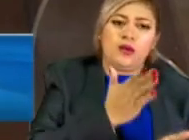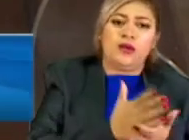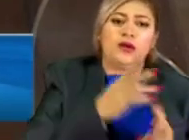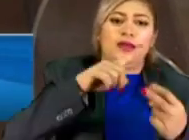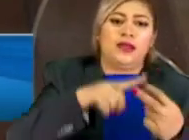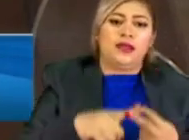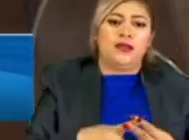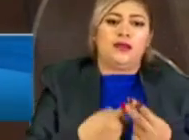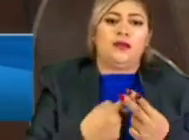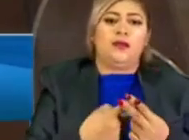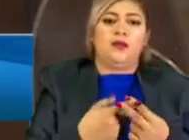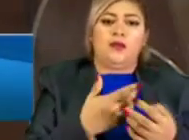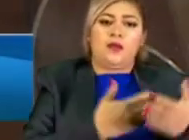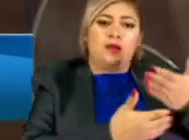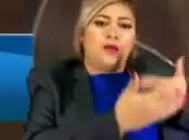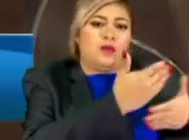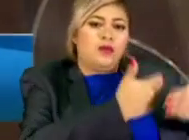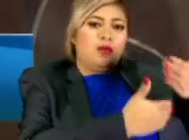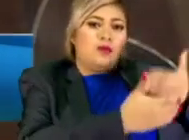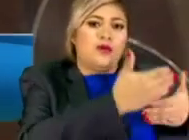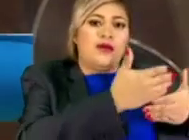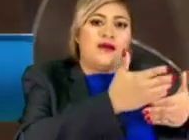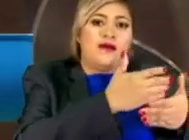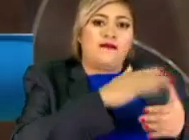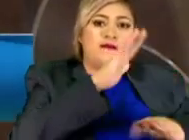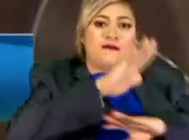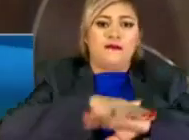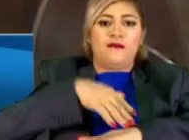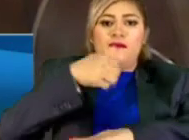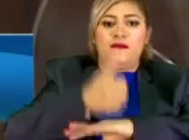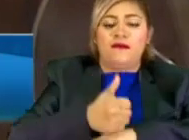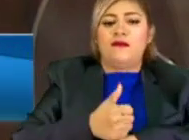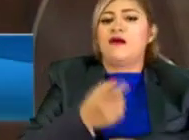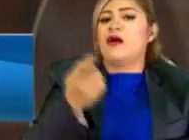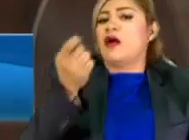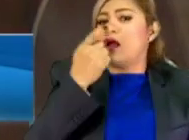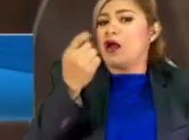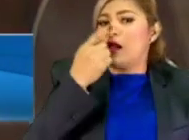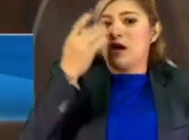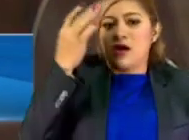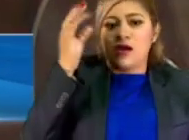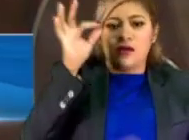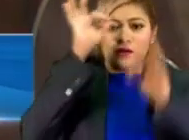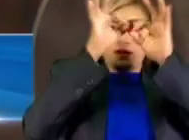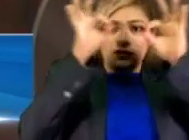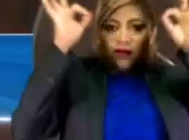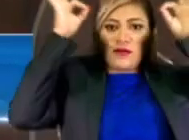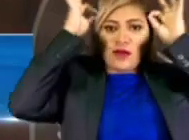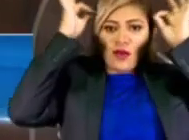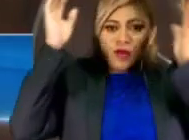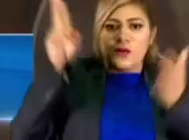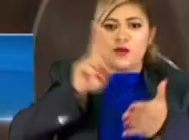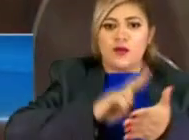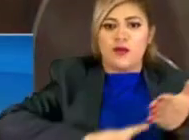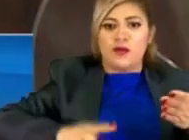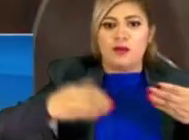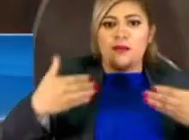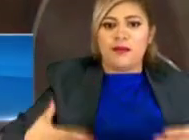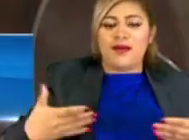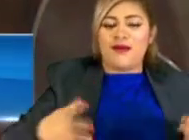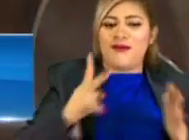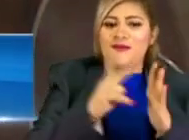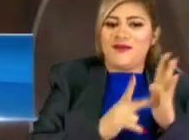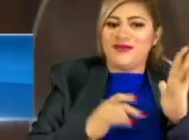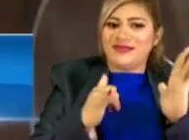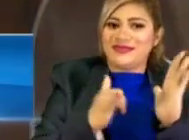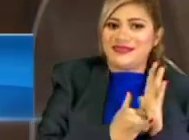la nueva sede de la Facultad de Medicina y Enfermería de la Universidad de Panamá, un proyecto largamente